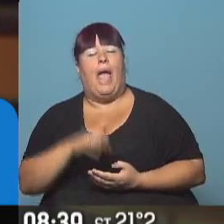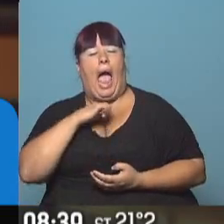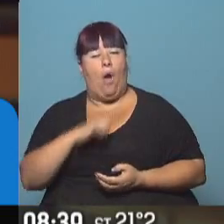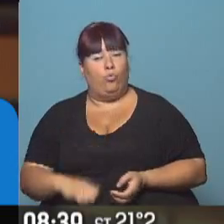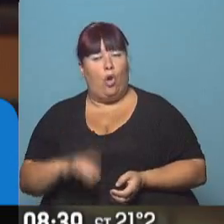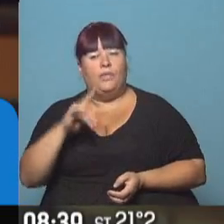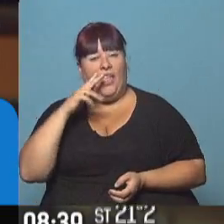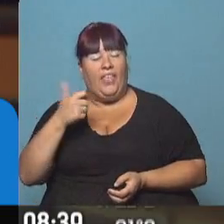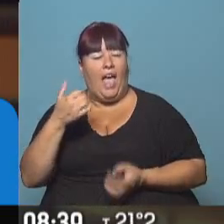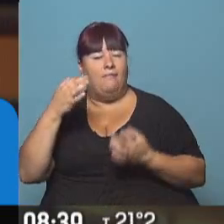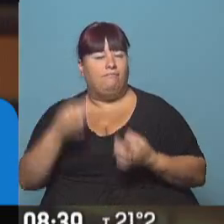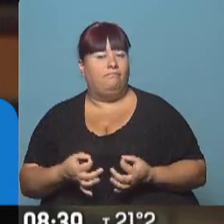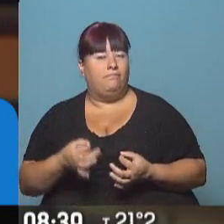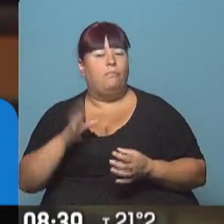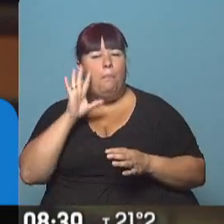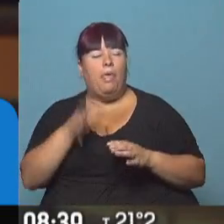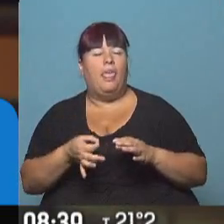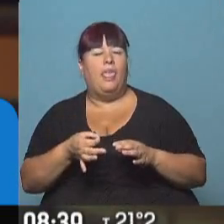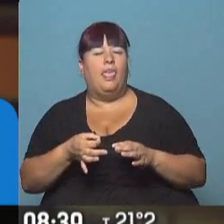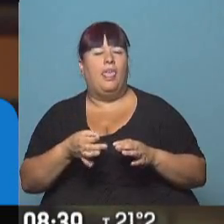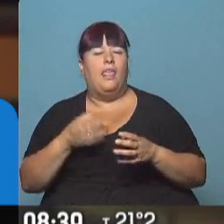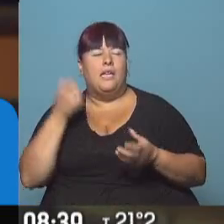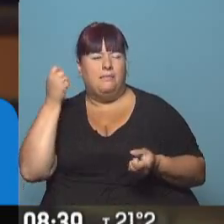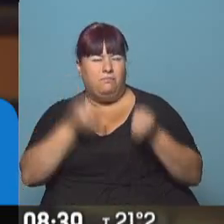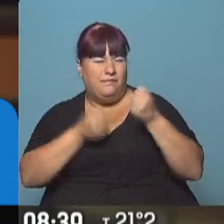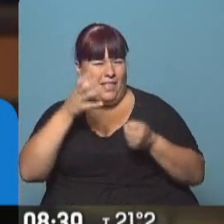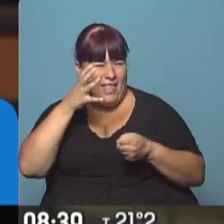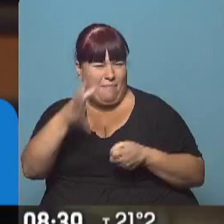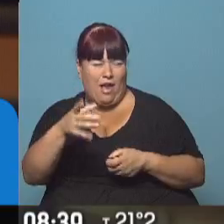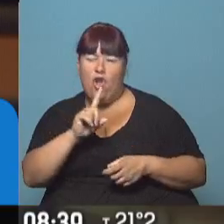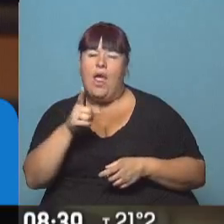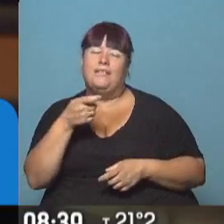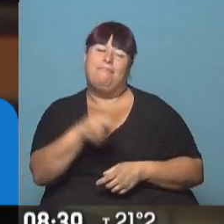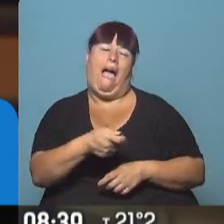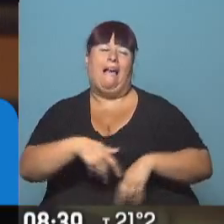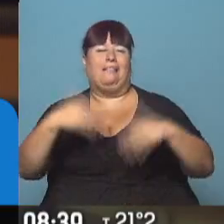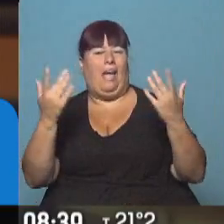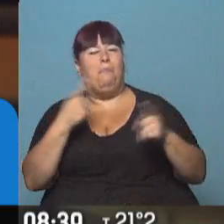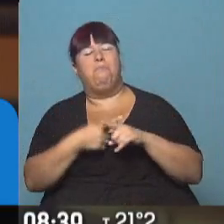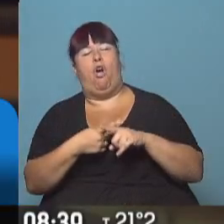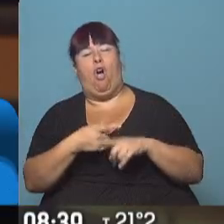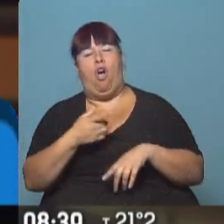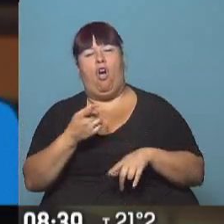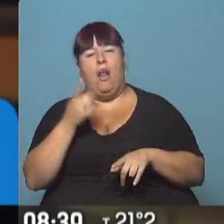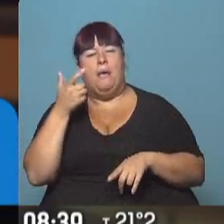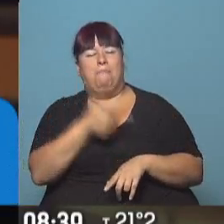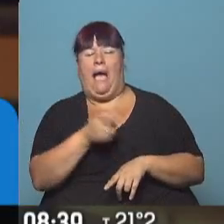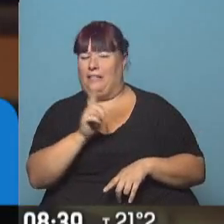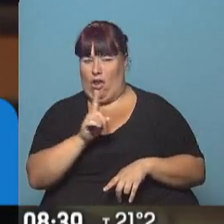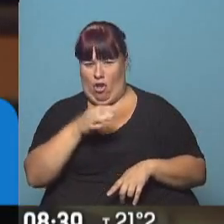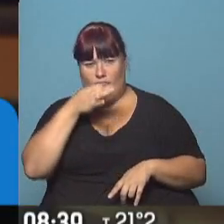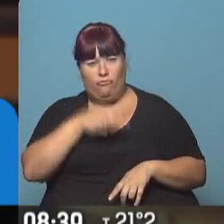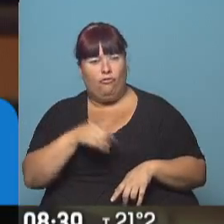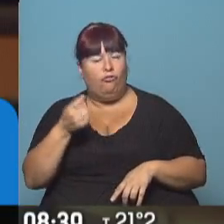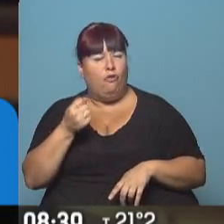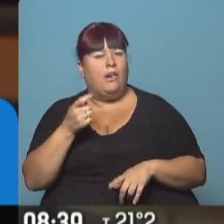de Diana, que revela justamente signos de mucha brutalidad, ¿sí? Este no fue un crimen simplemente para matarla, sino